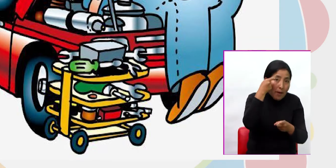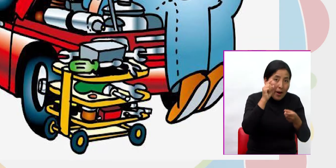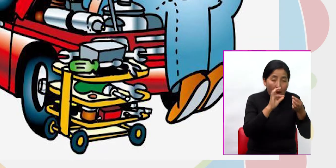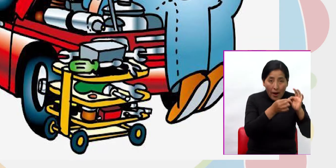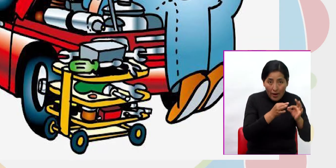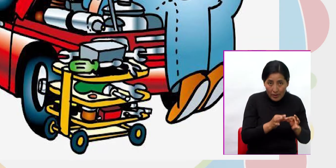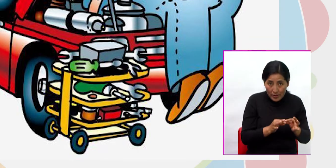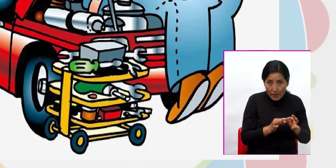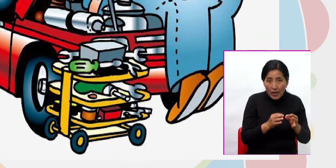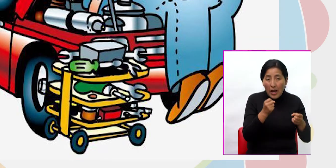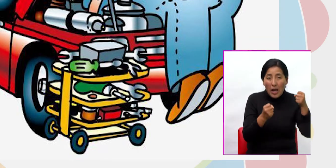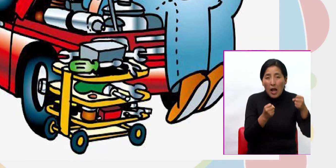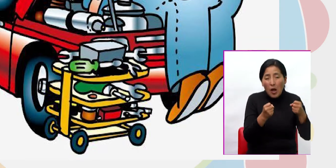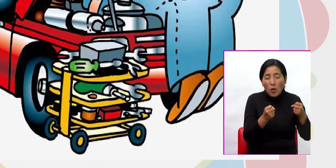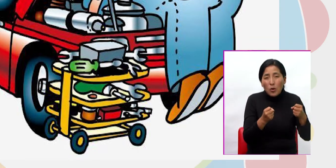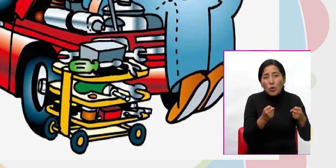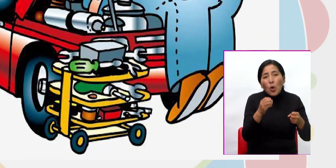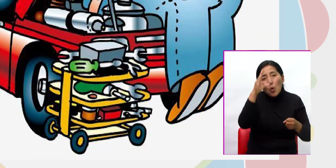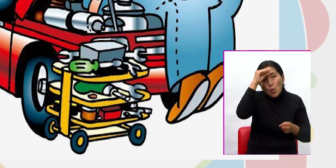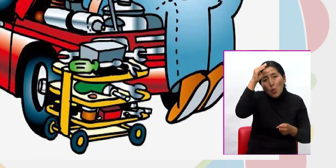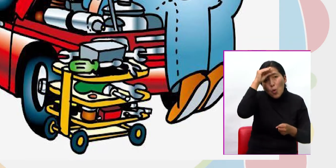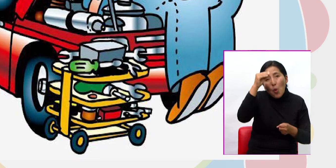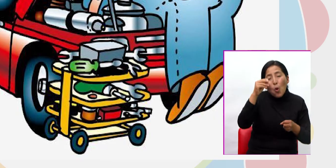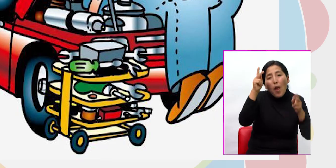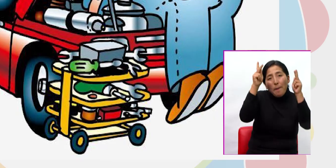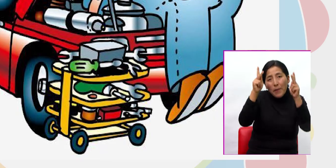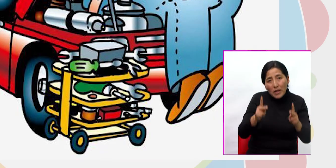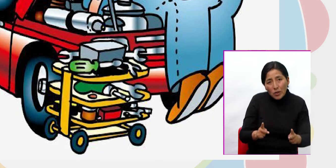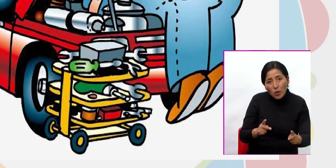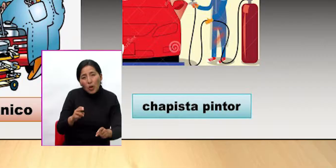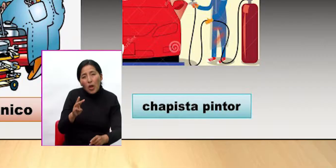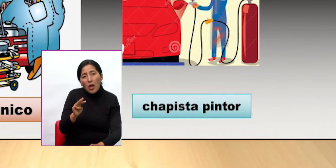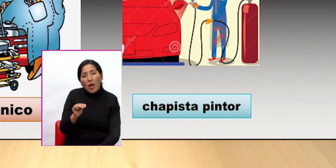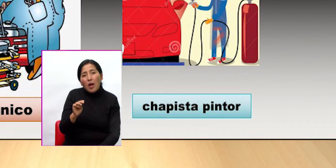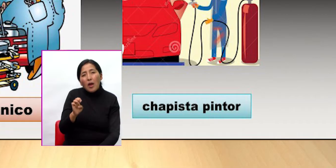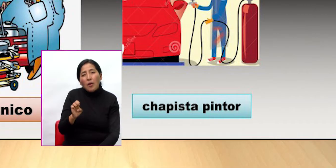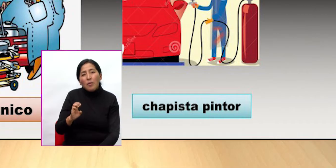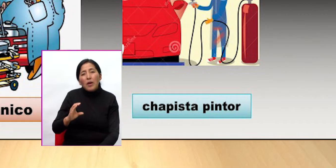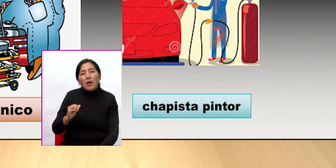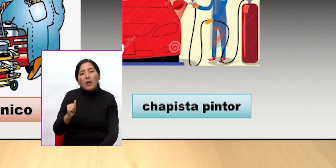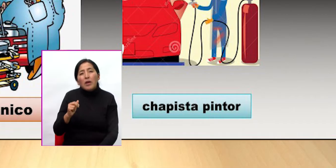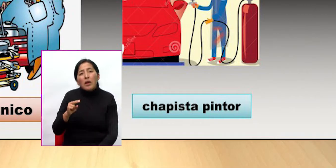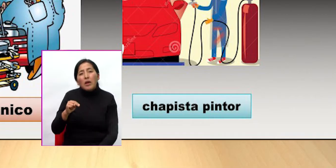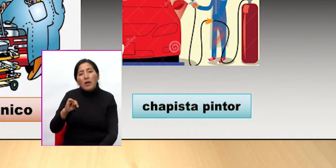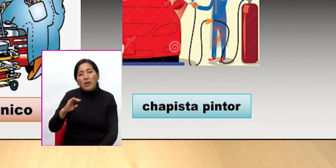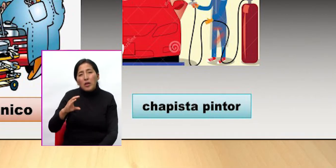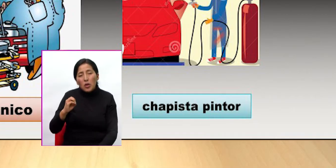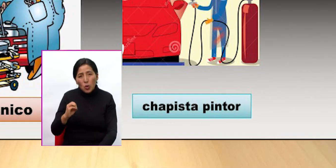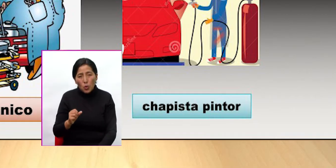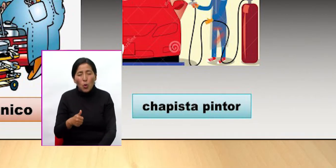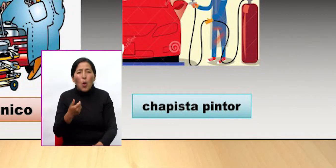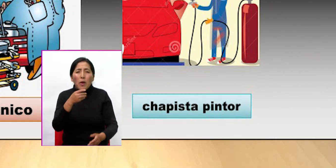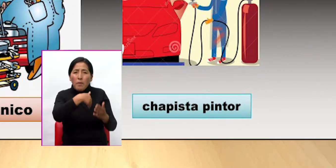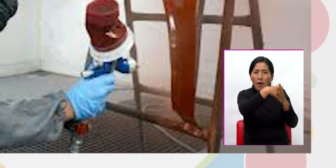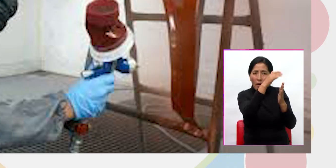necesito un mecánico Muy bien Un mecánico ¿Y para pintar el auto?